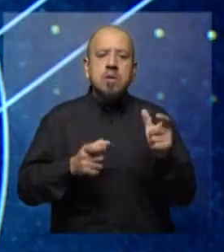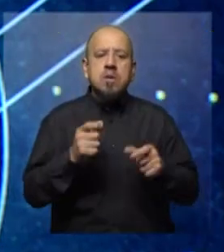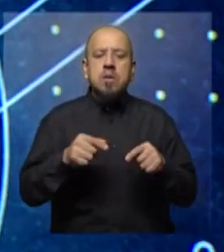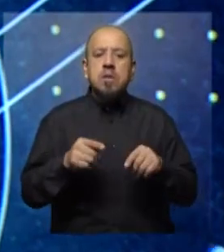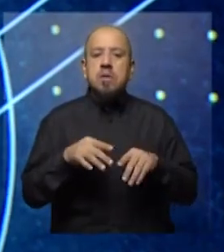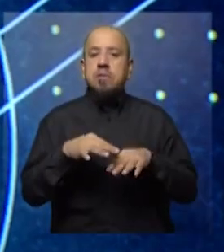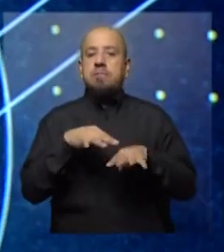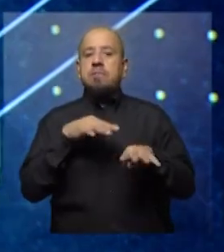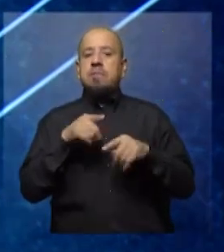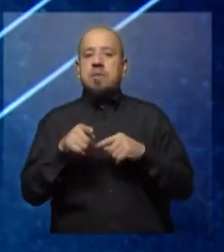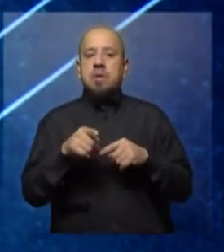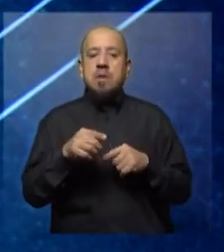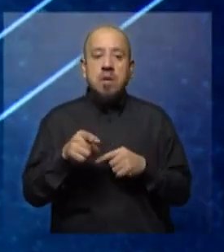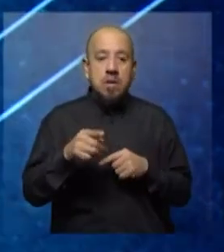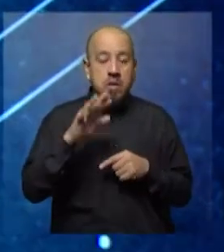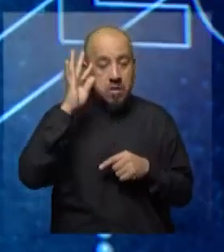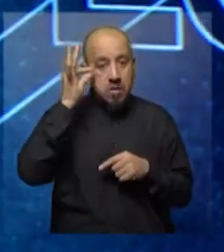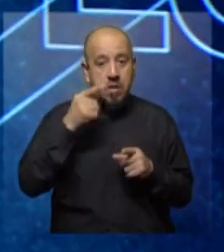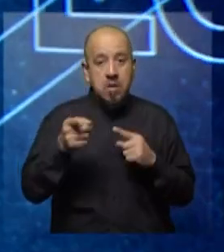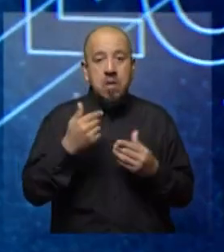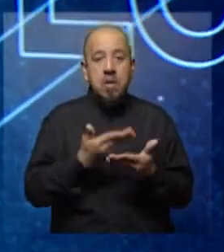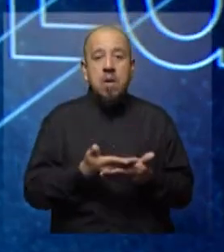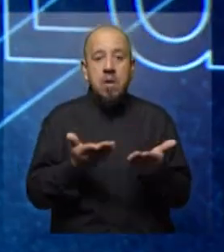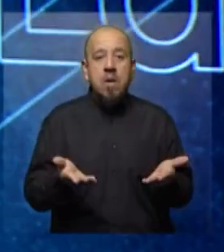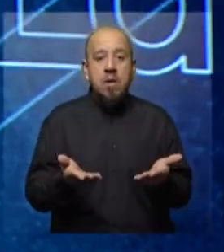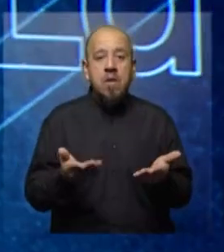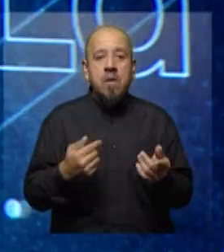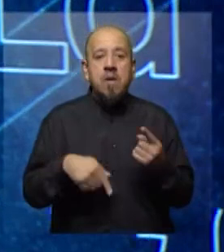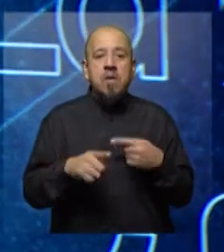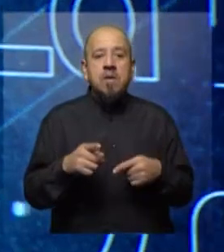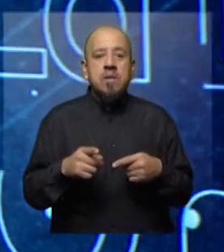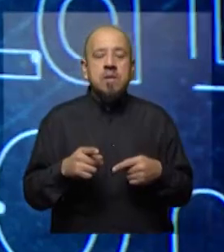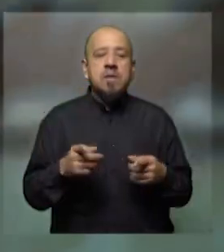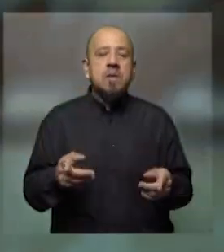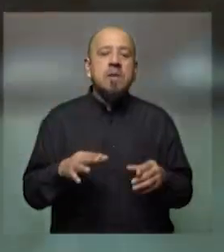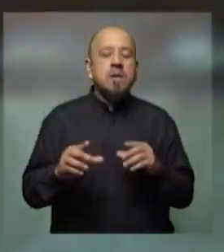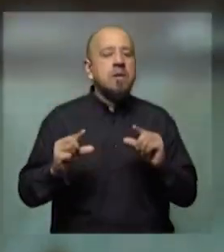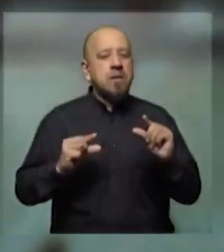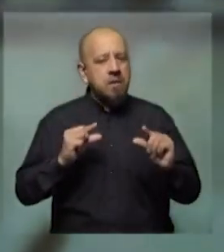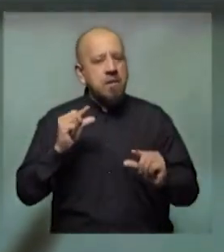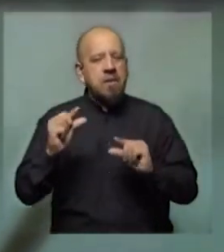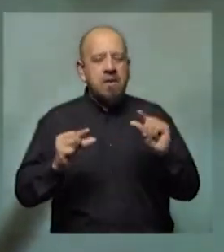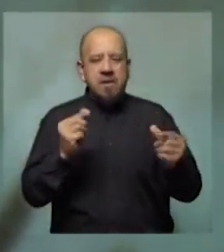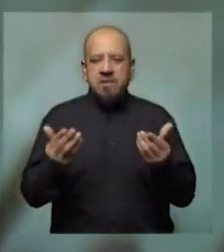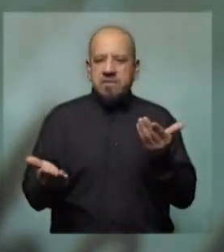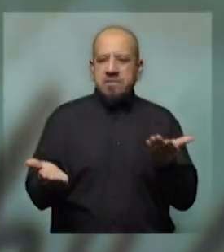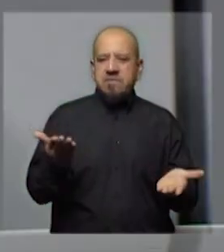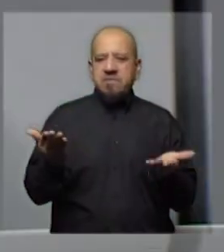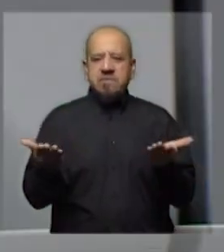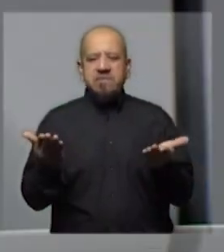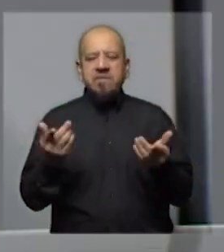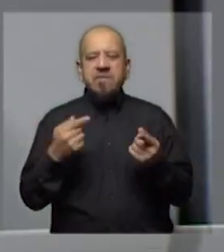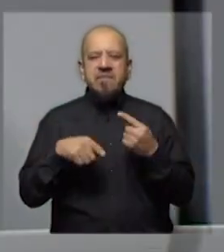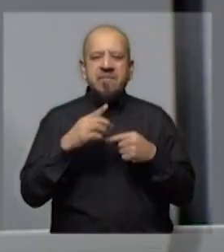general tiende a creerle más que aquel que presenta los matices los grados hasta dónde podría estar